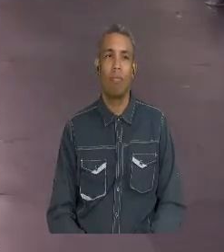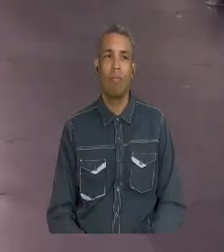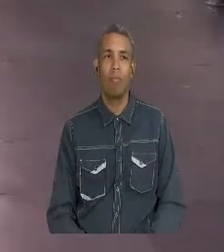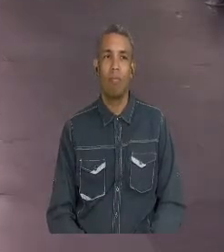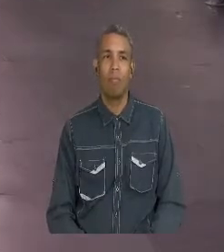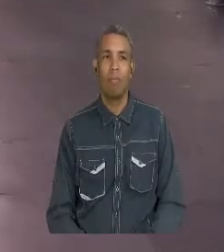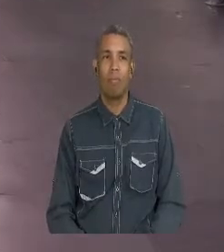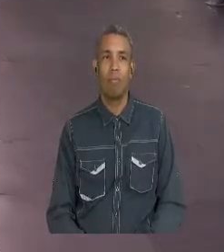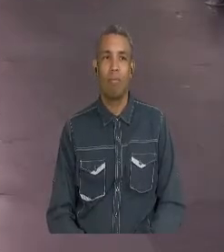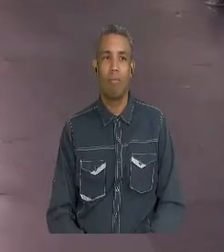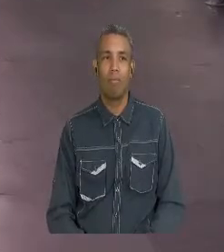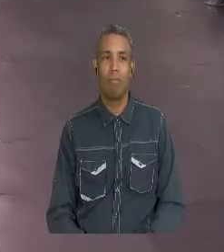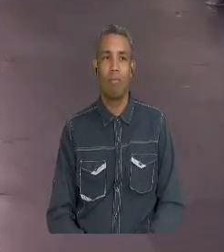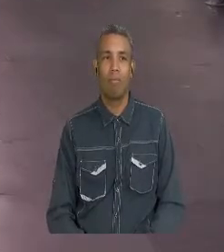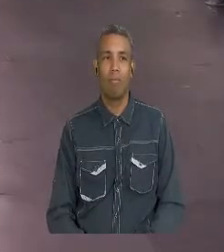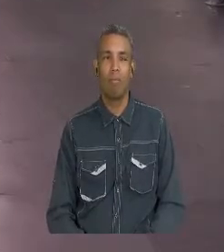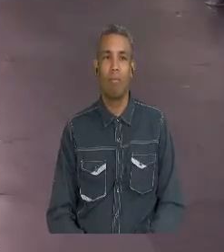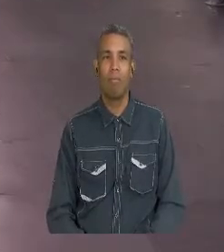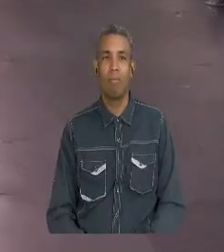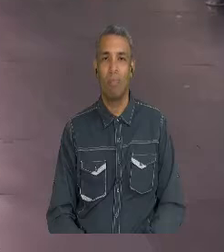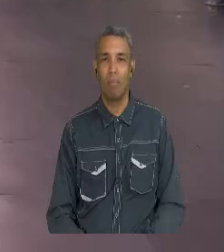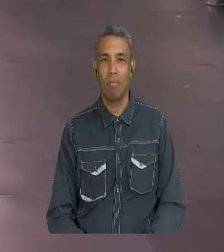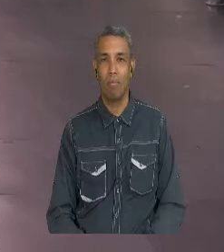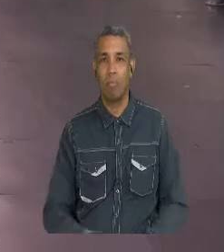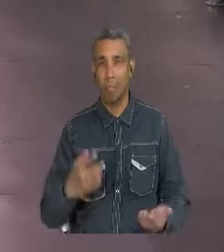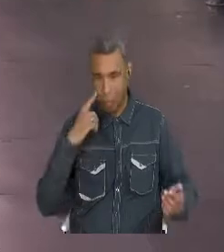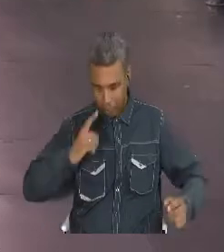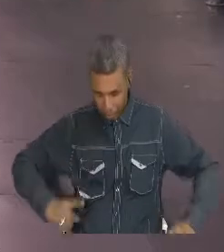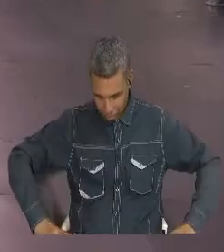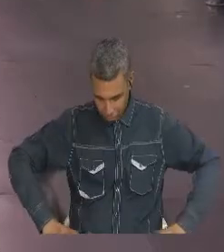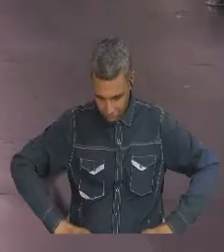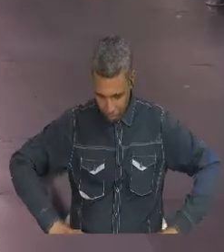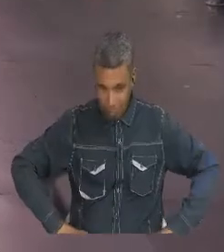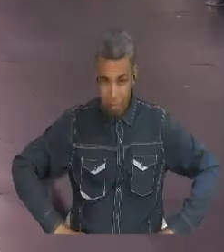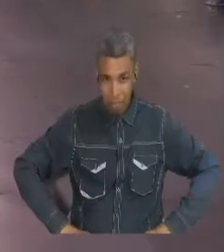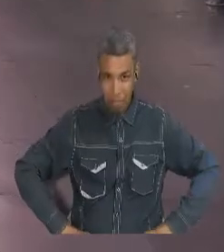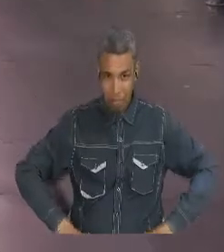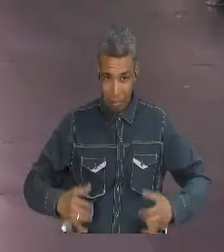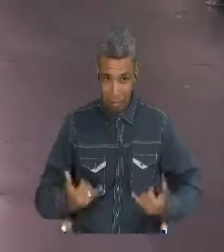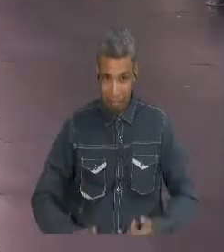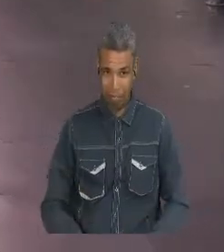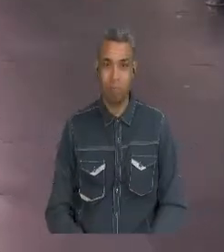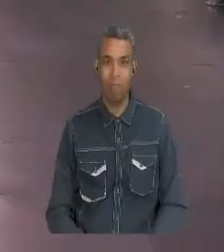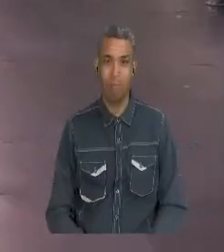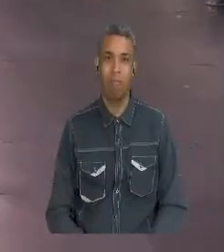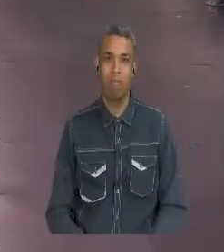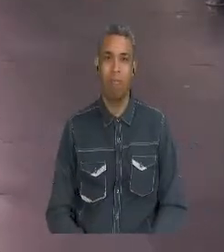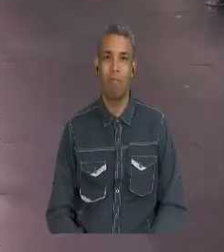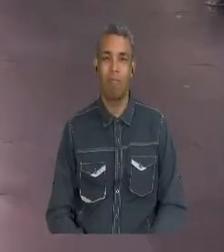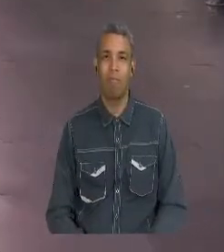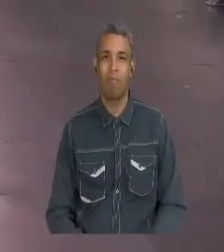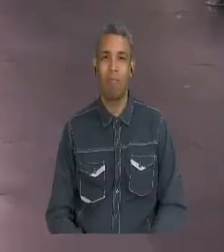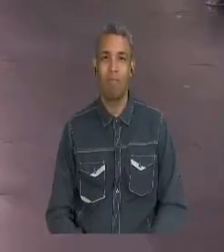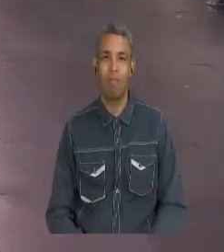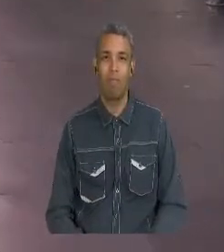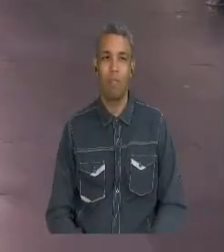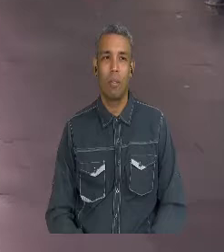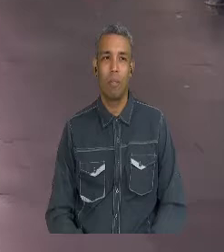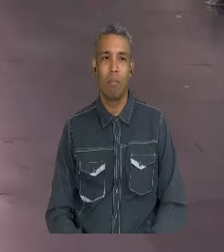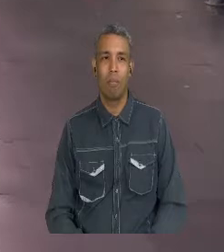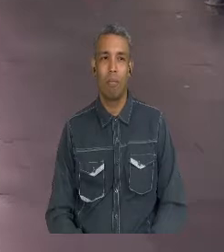zona media, empezamos a darle movimiento a la cadera para que se active de la mejor manera, y así vamos a trabajar y entrenar sin